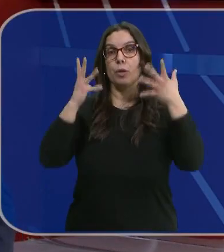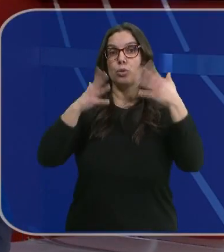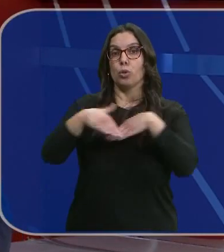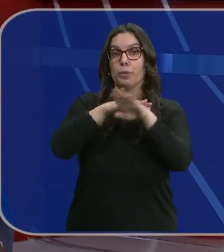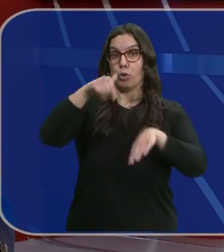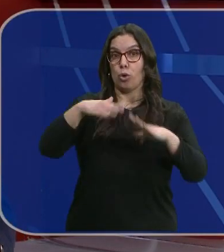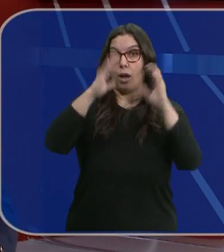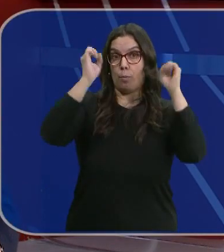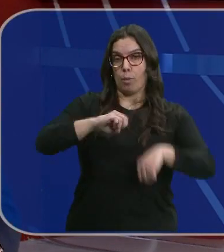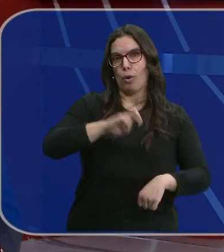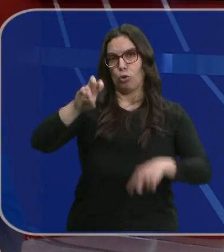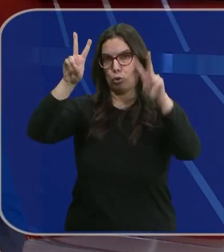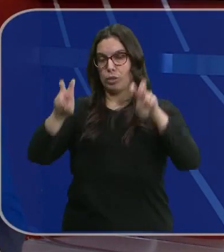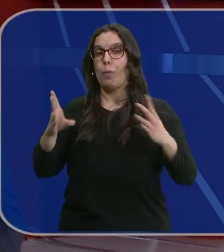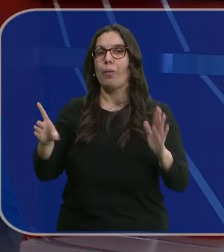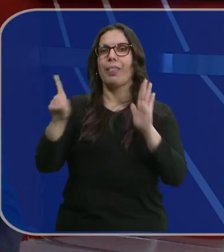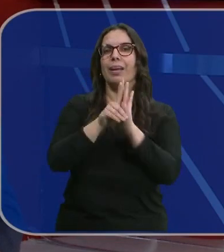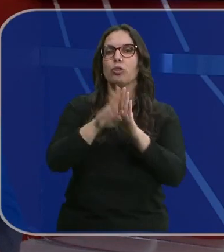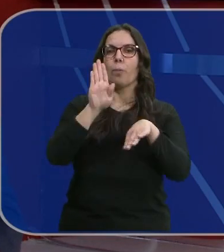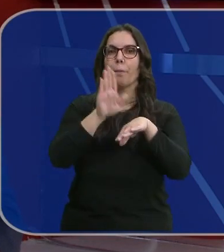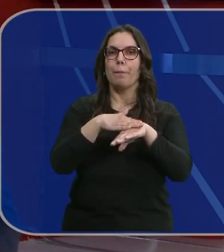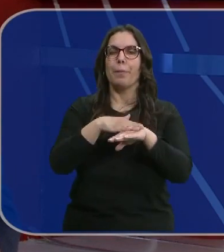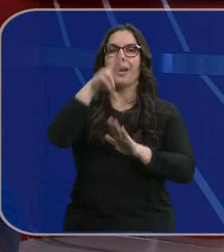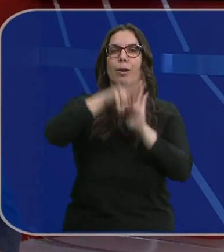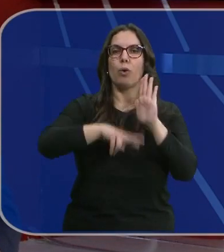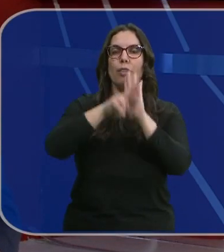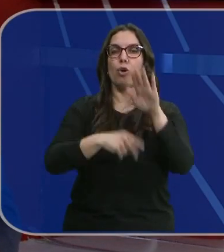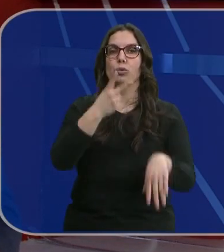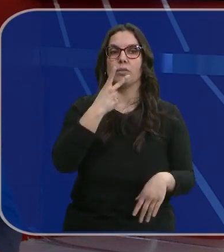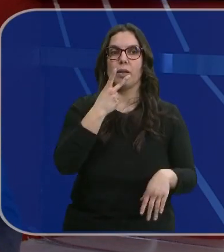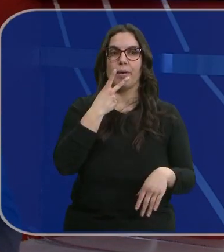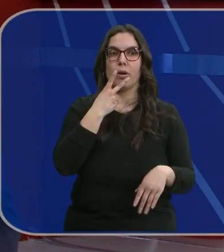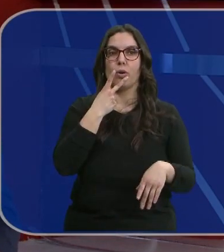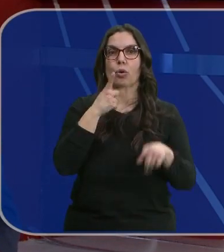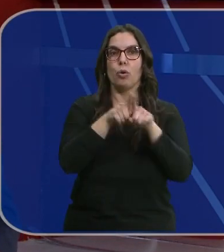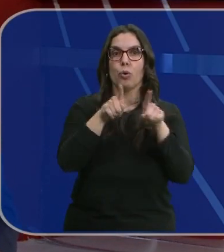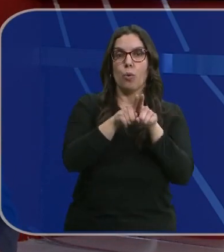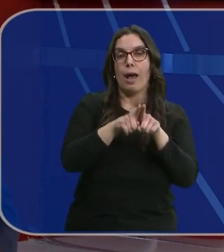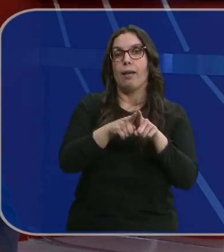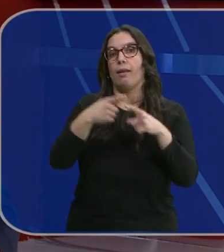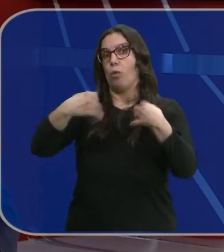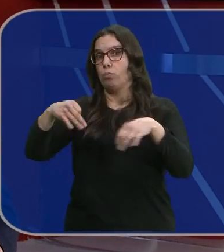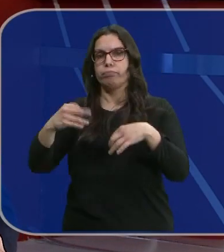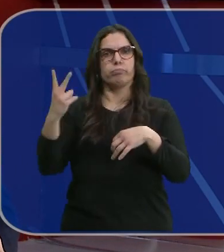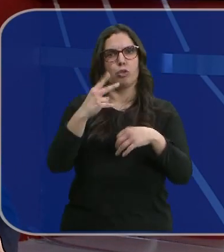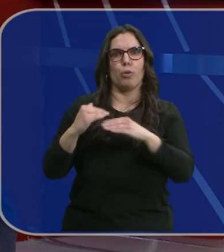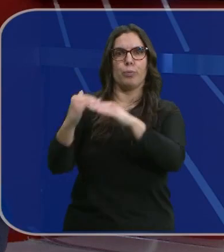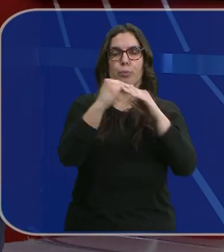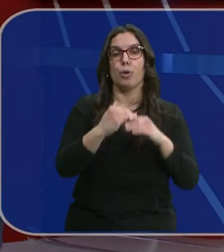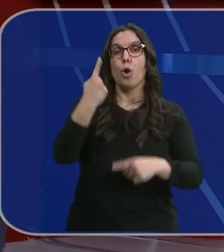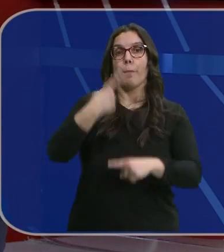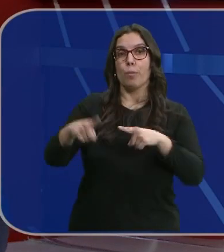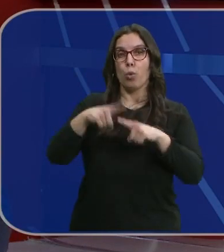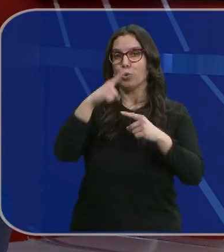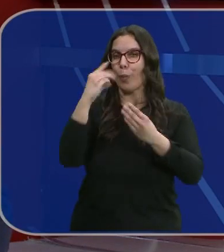de Ministros ha aprobado hoy, por otra parte, un decreto para equiparar la regulación del tabaco calentado a la de los cigarrillos tradicionales y prohíbe los productos